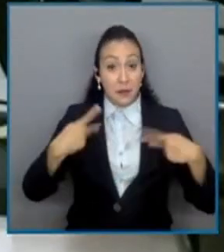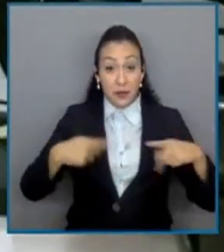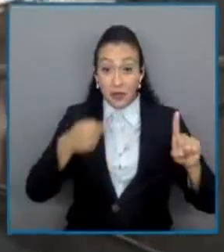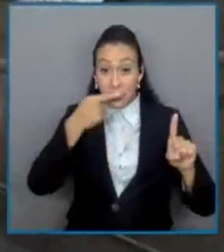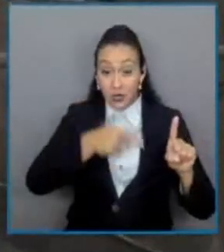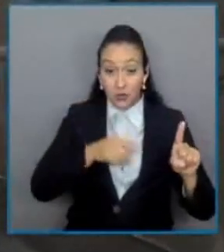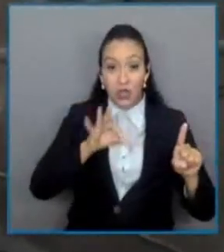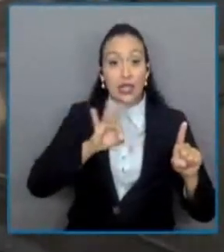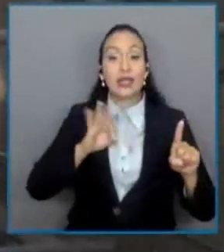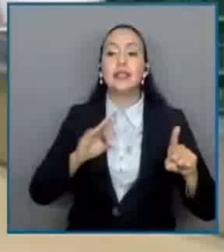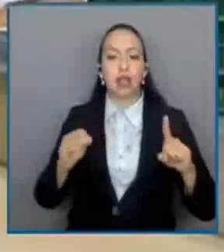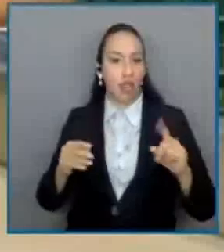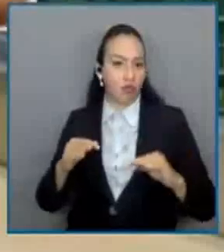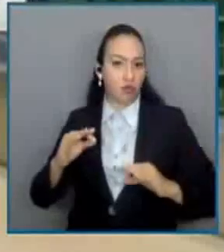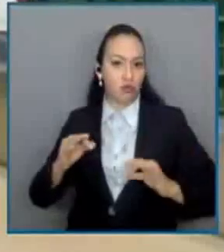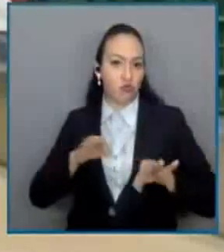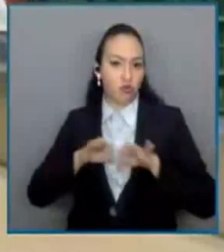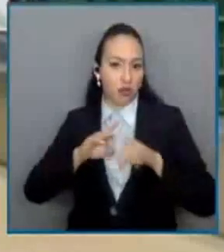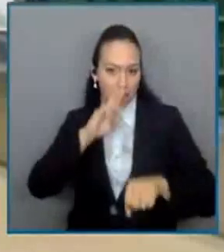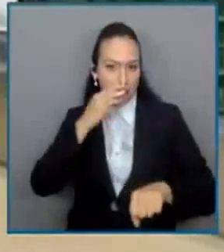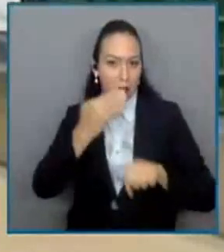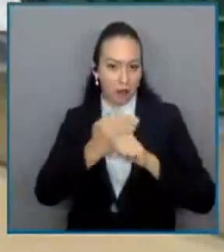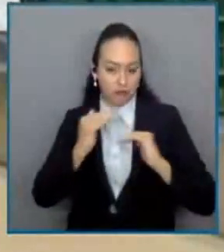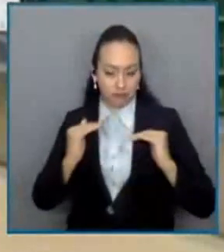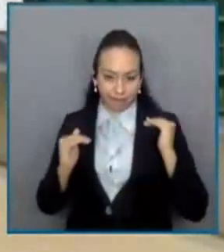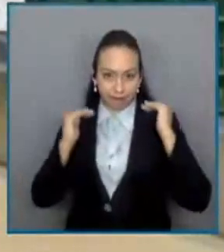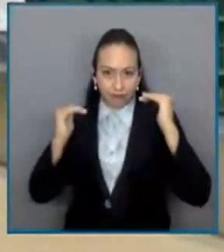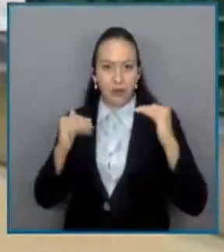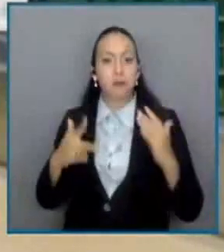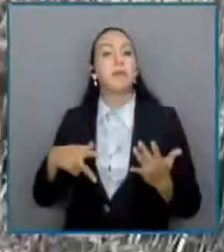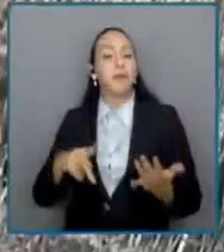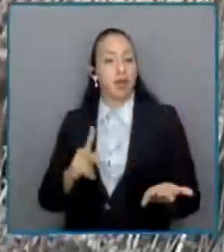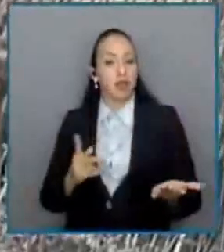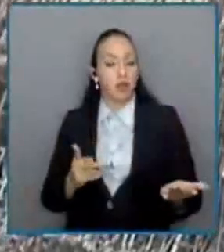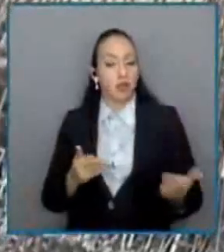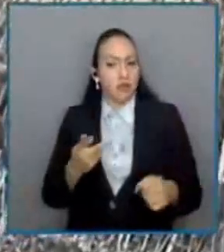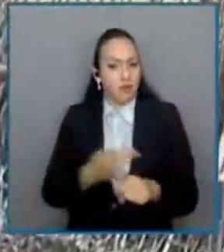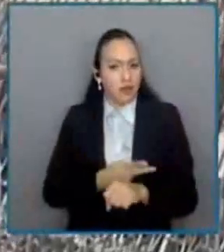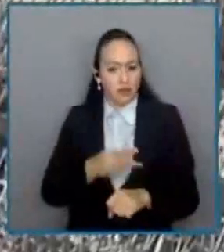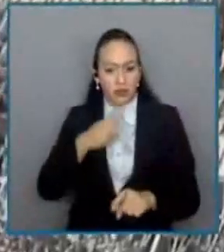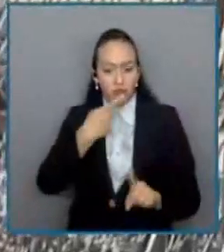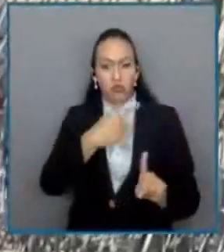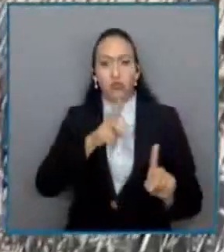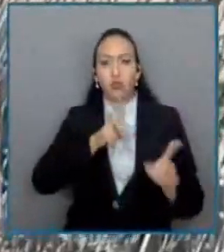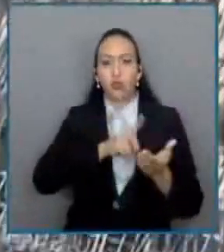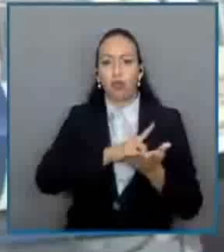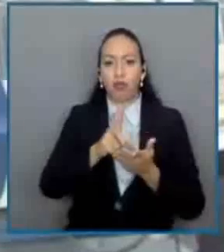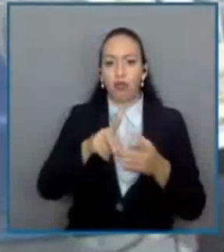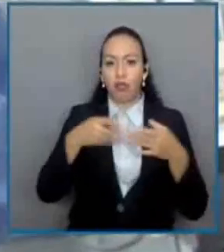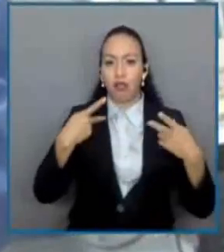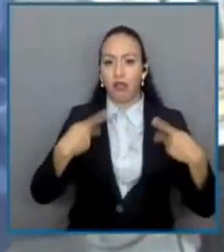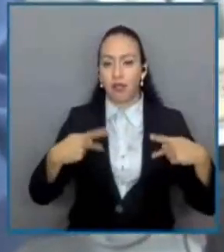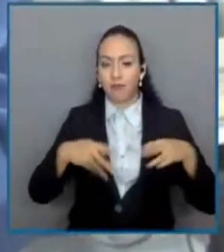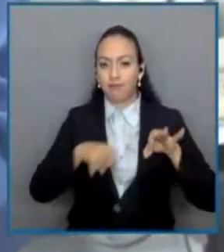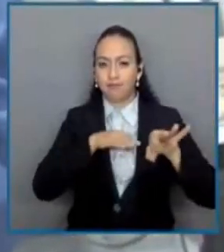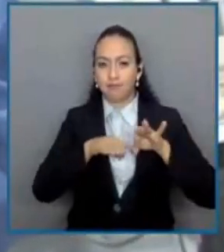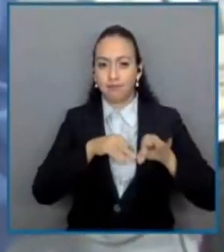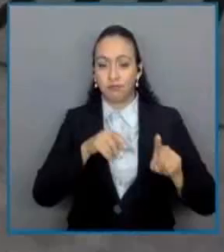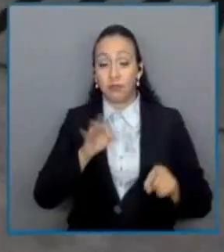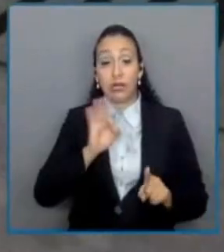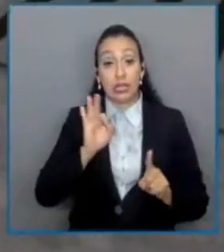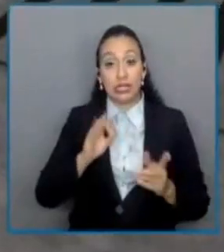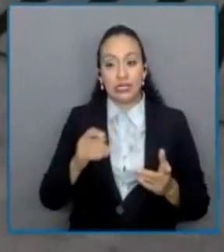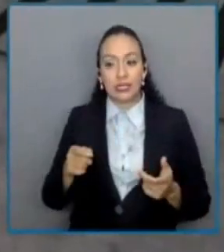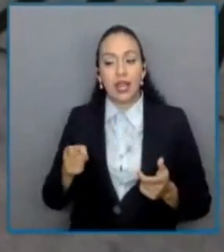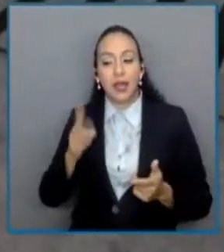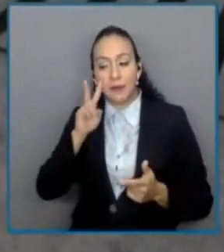confianza, lo que se oponía a la tutela efectiva de los derechos laborales de las personas y afectaba el derecho a la estabilidad en el empleo,